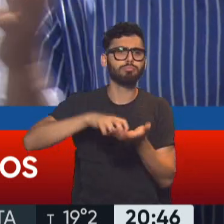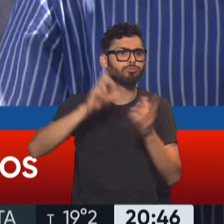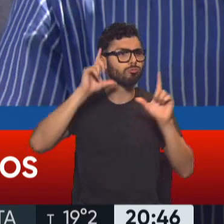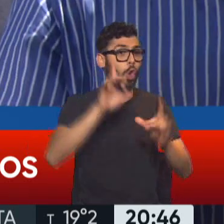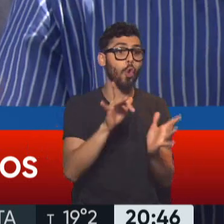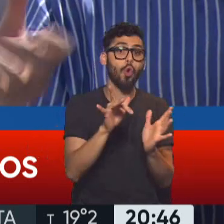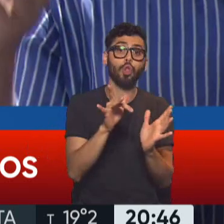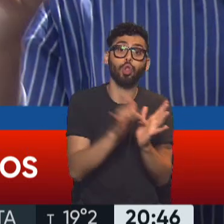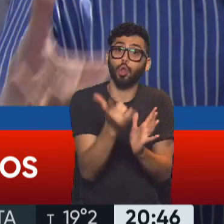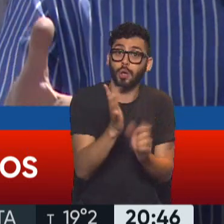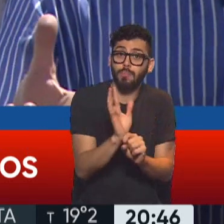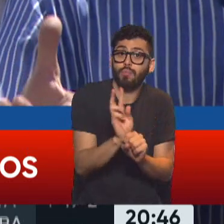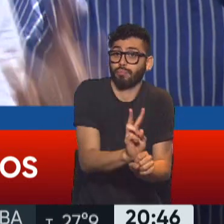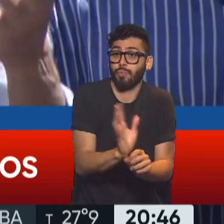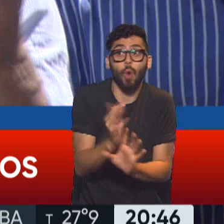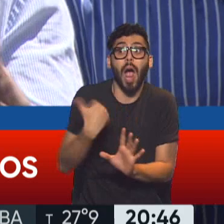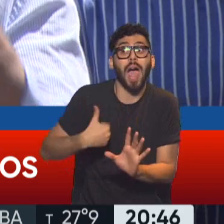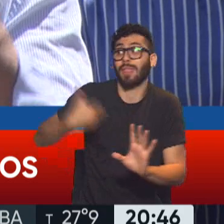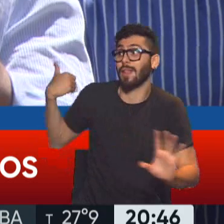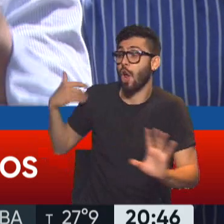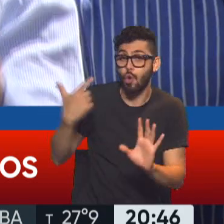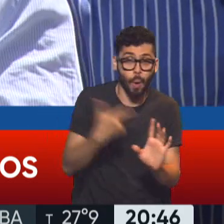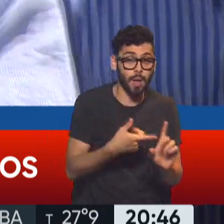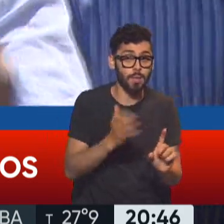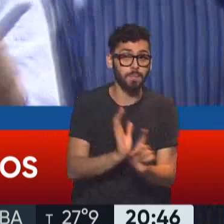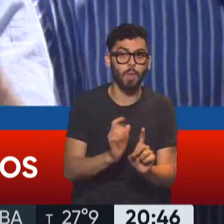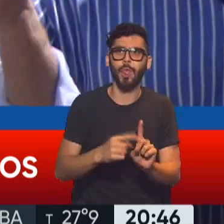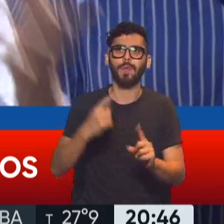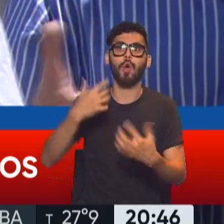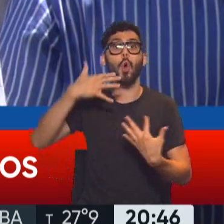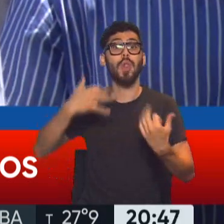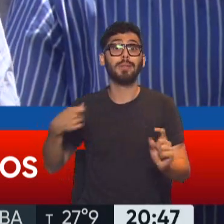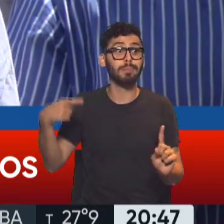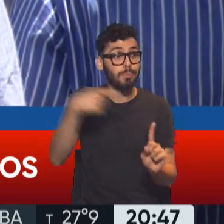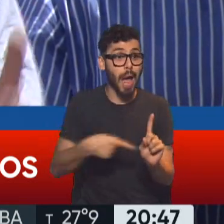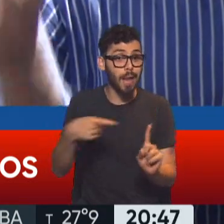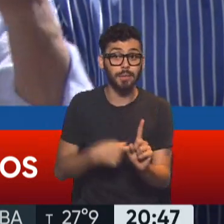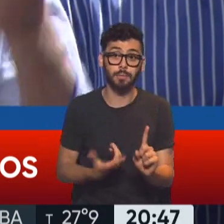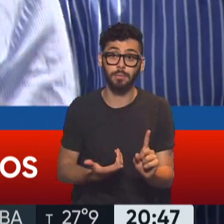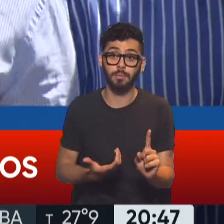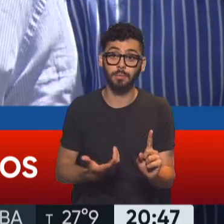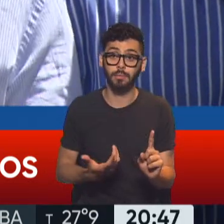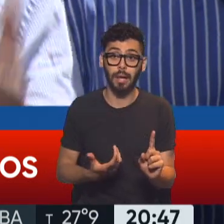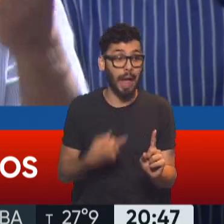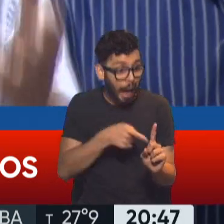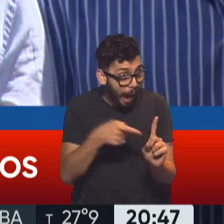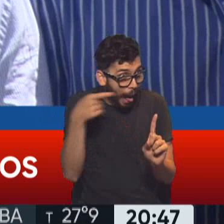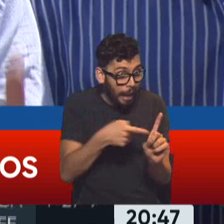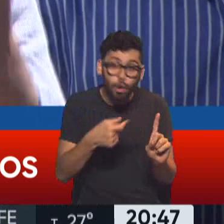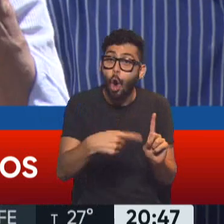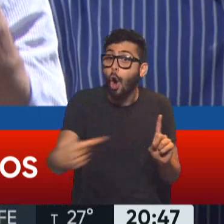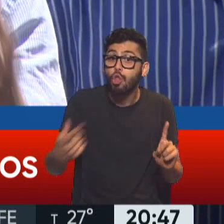en la historia argentina. Si es un perseguido, digamos, por la justicia, bueno, ni hablemos de los demás. O sea, es un